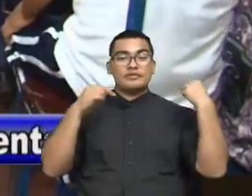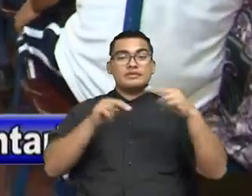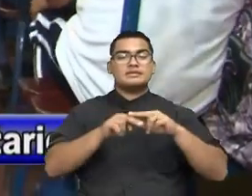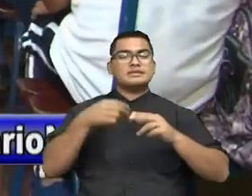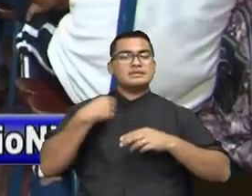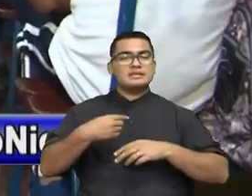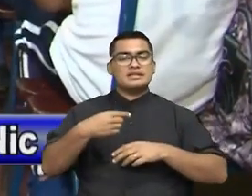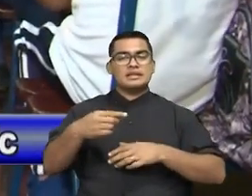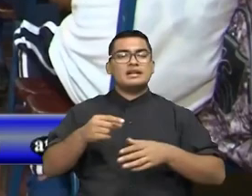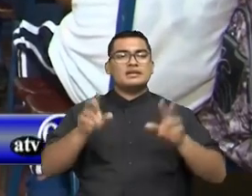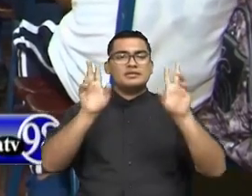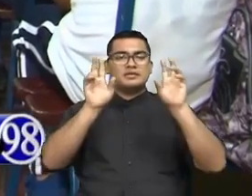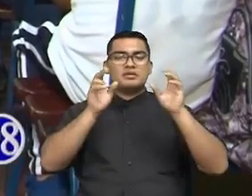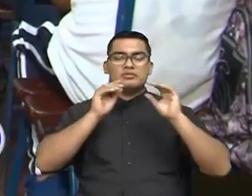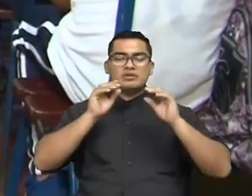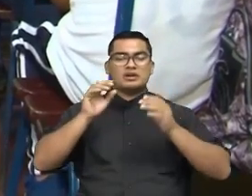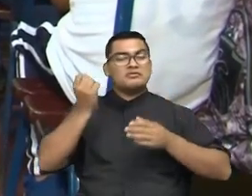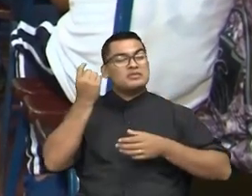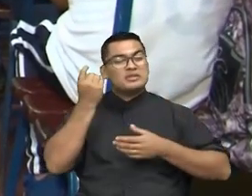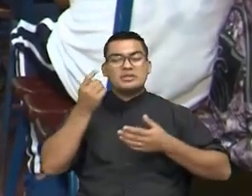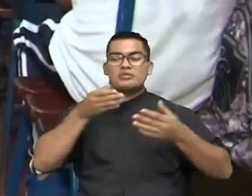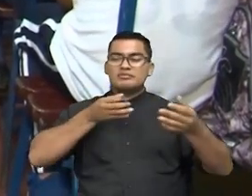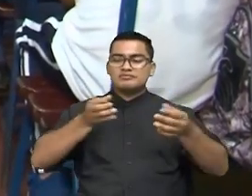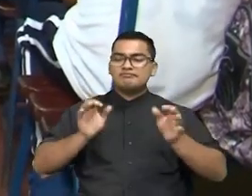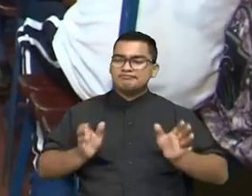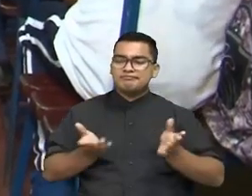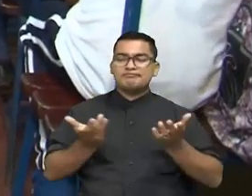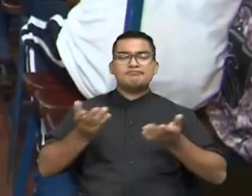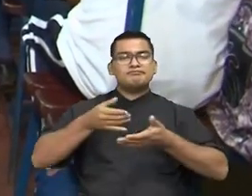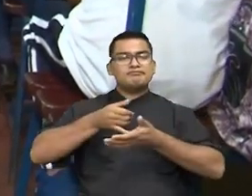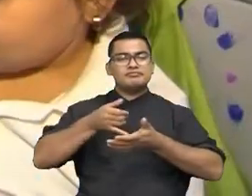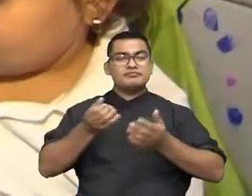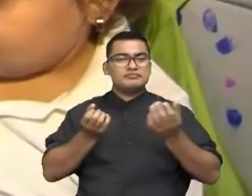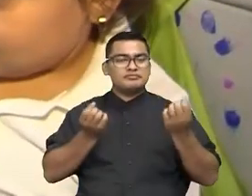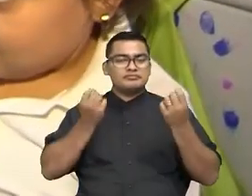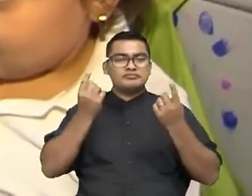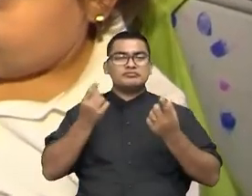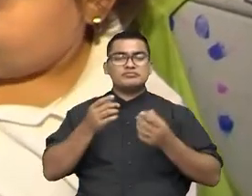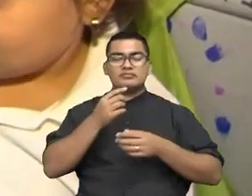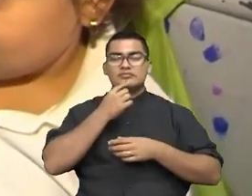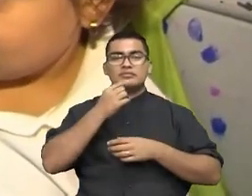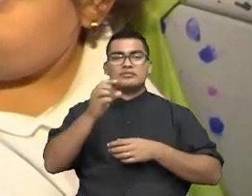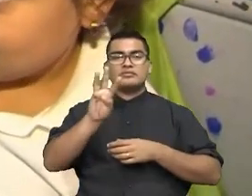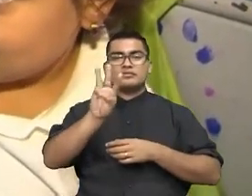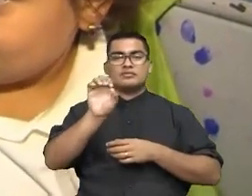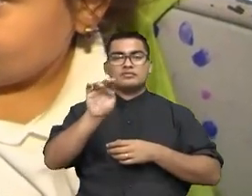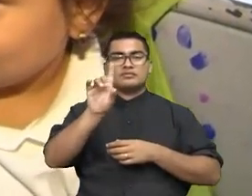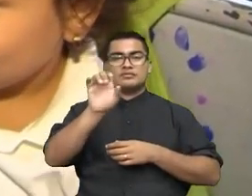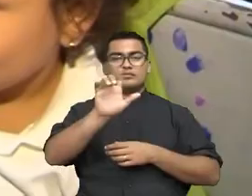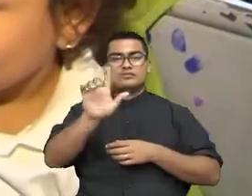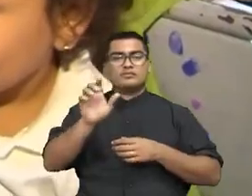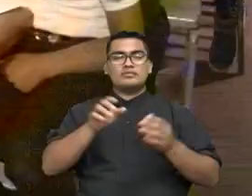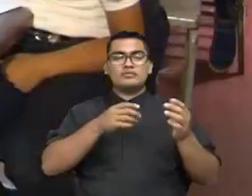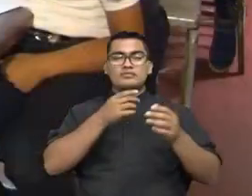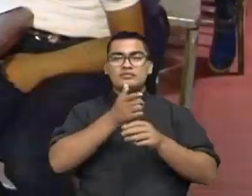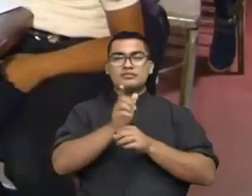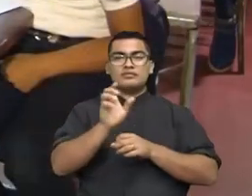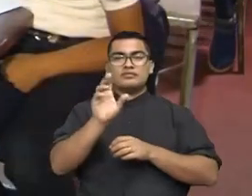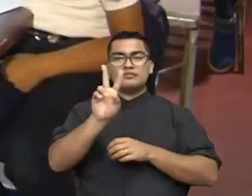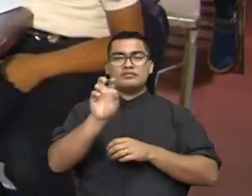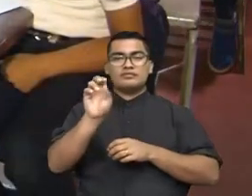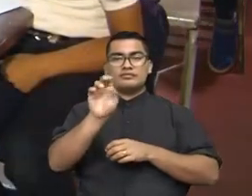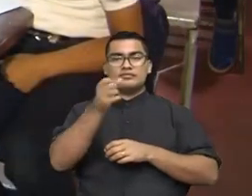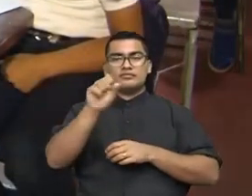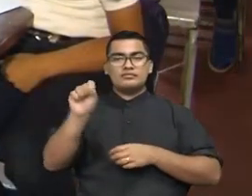diario refuerzan los conocimientos y motivan a los estudiantes a ser mejores. Con cámara de Wendell Noguera, para el canal parlamentario, les